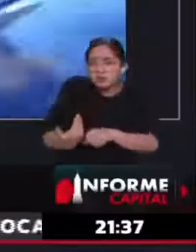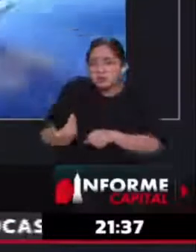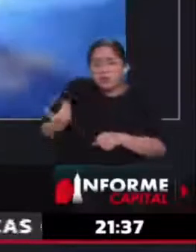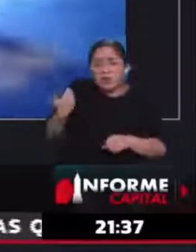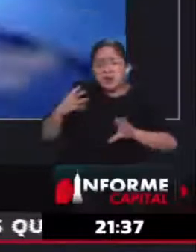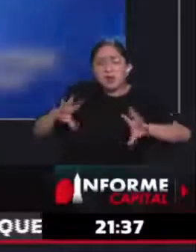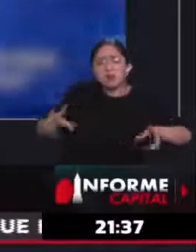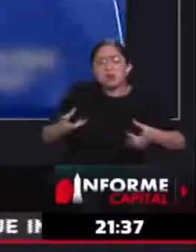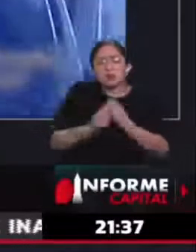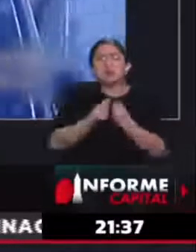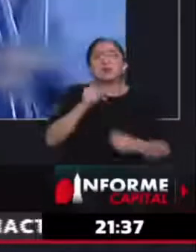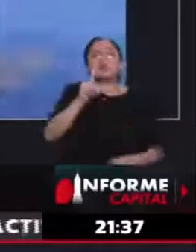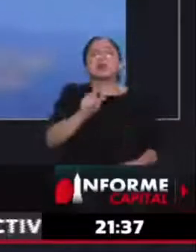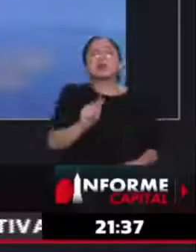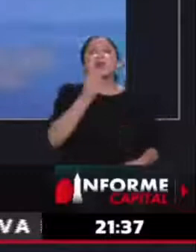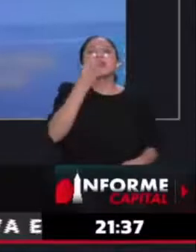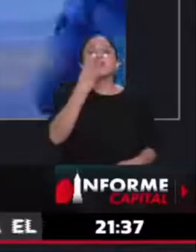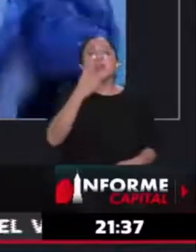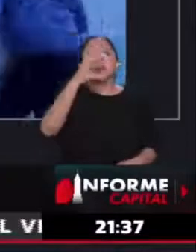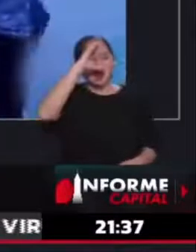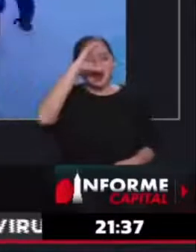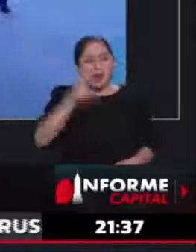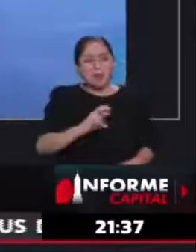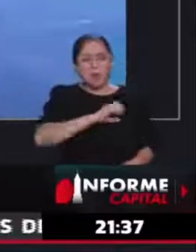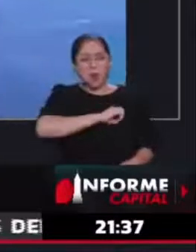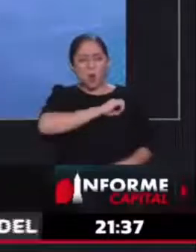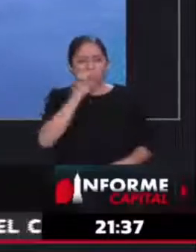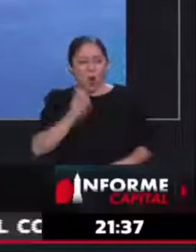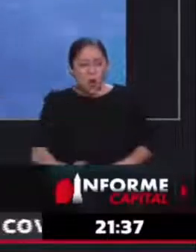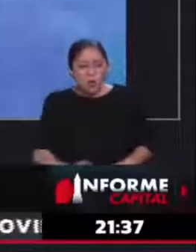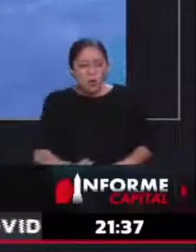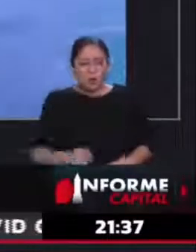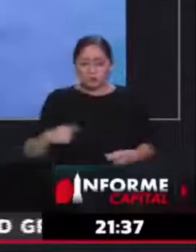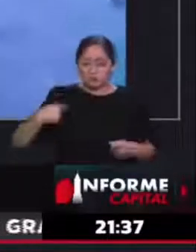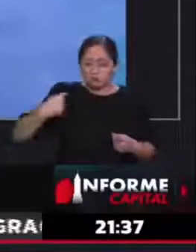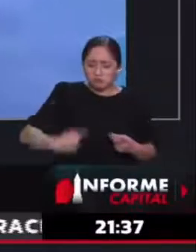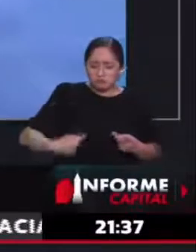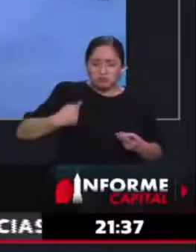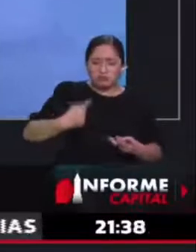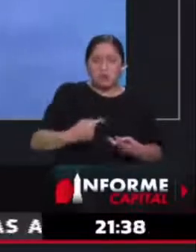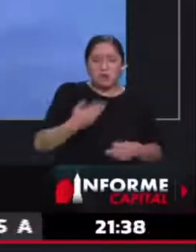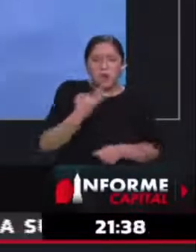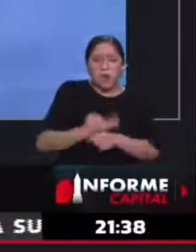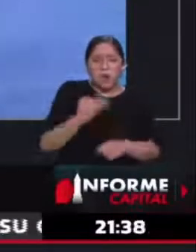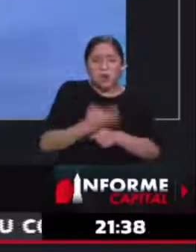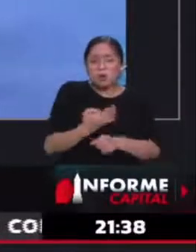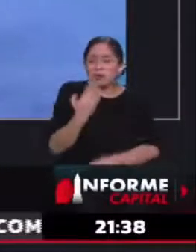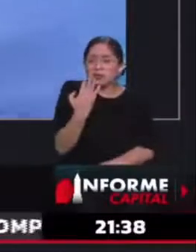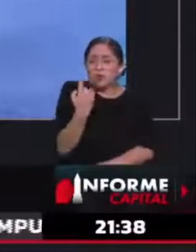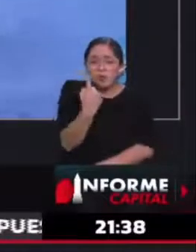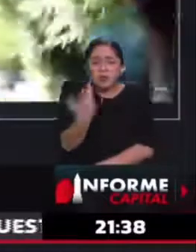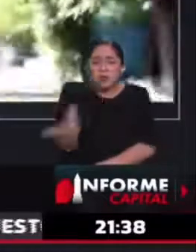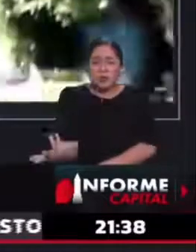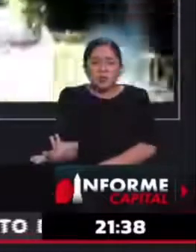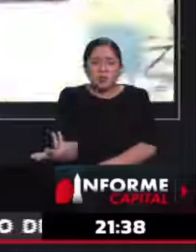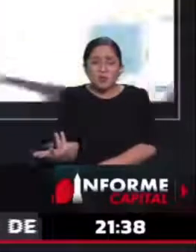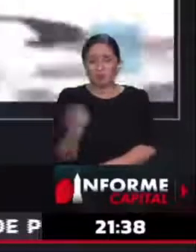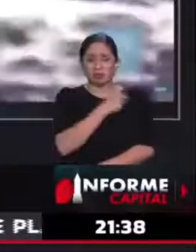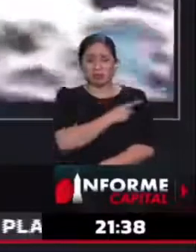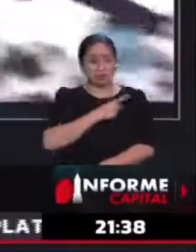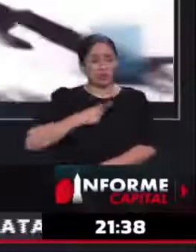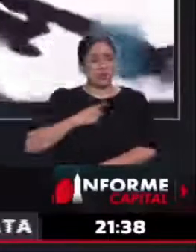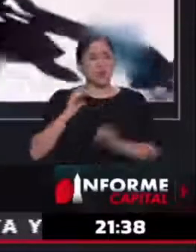identificó 77 crímenes de odio y a la fecha ya llevamos 51, lo que nos alerta,